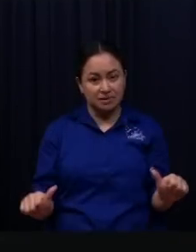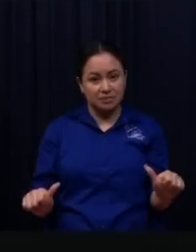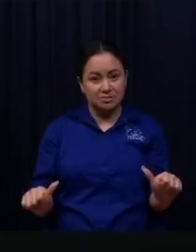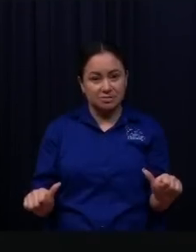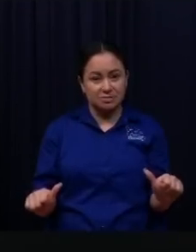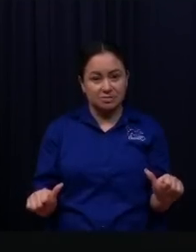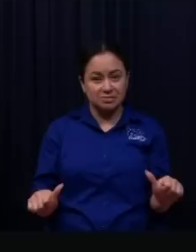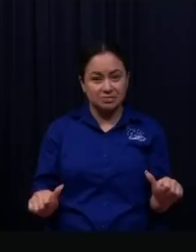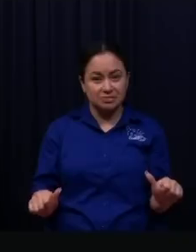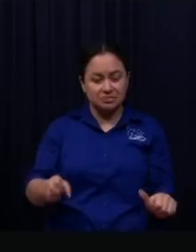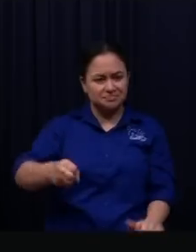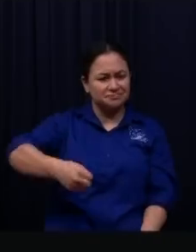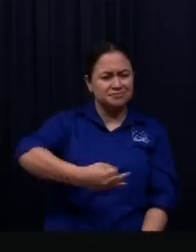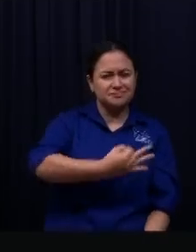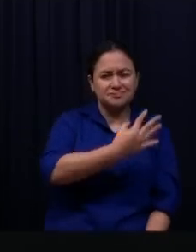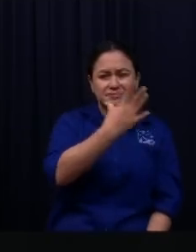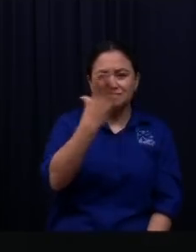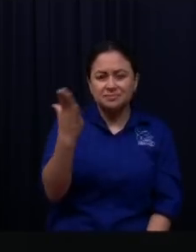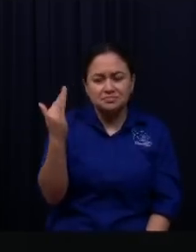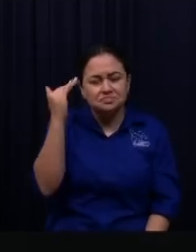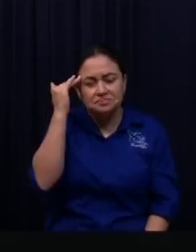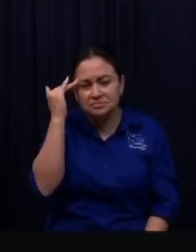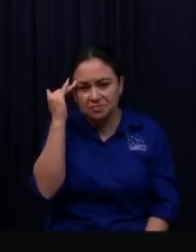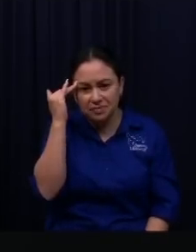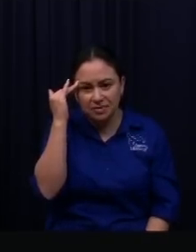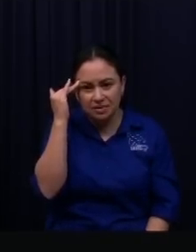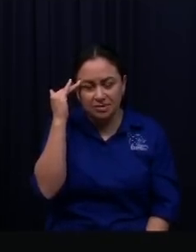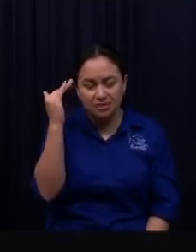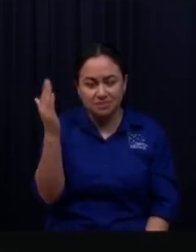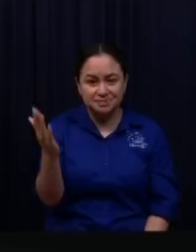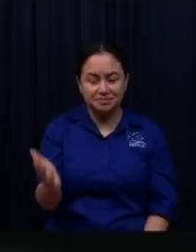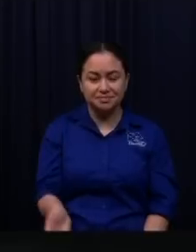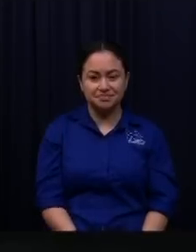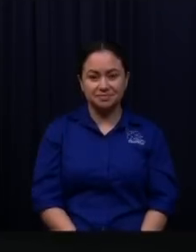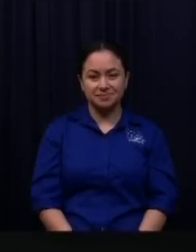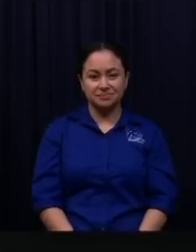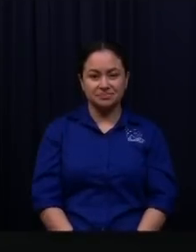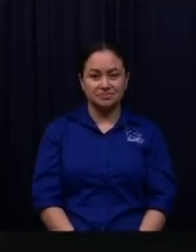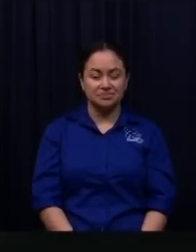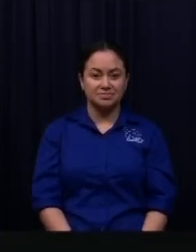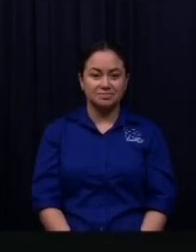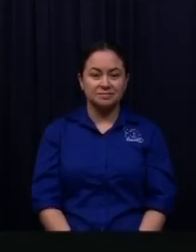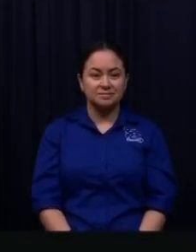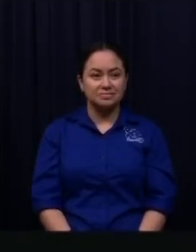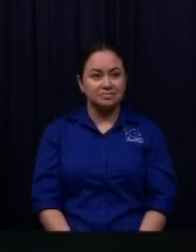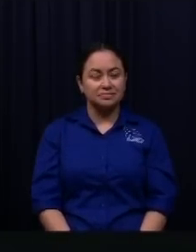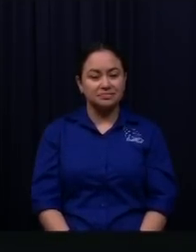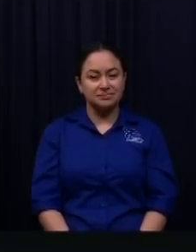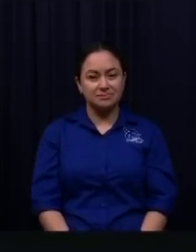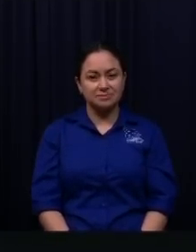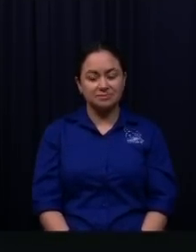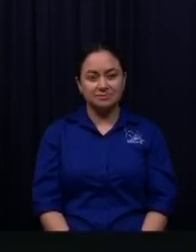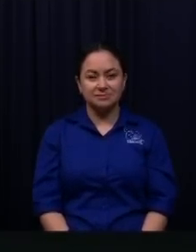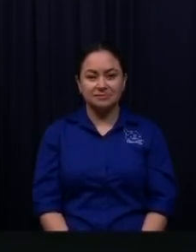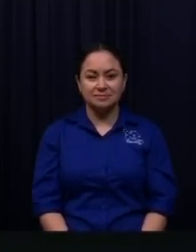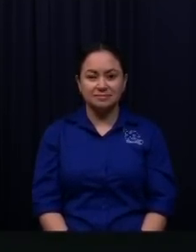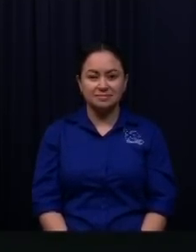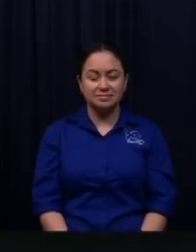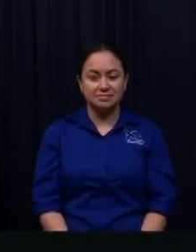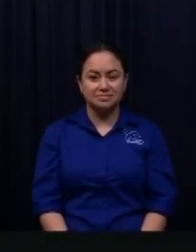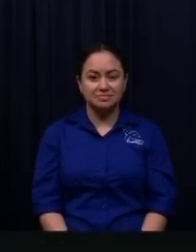quieren saber? No muchito, está bueno, no se preocupe. Lo que usted no quiera lo agarramos los que queremos.